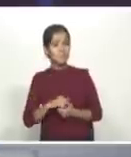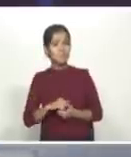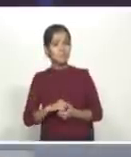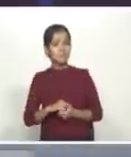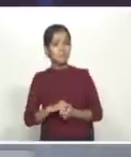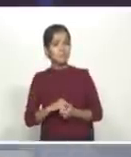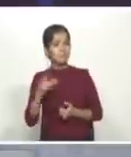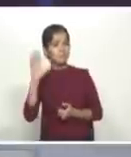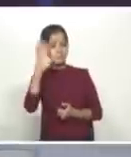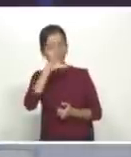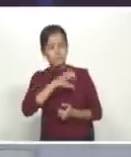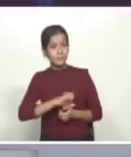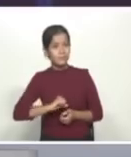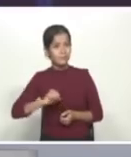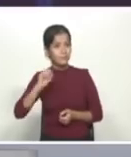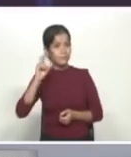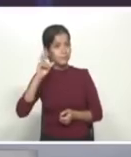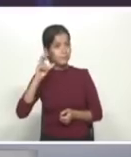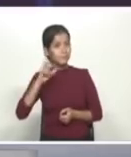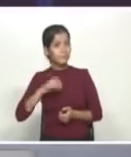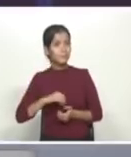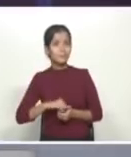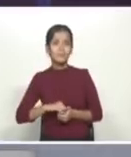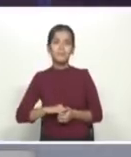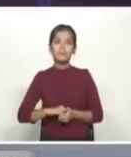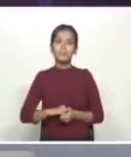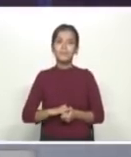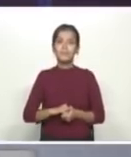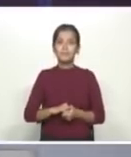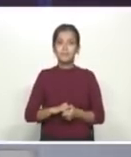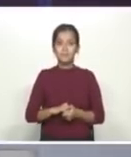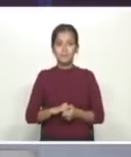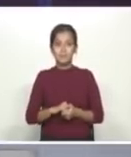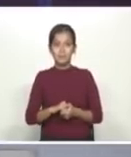Dice el poeta, con poco pelo, se quitó la boina,